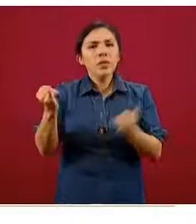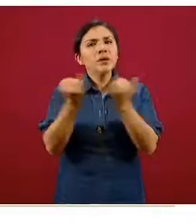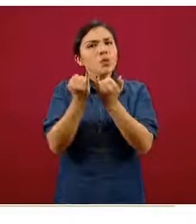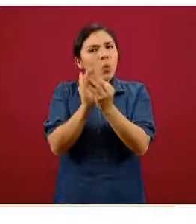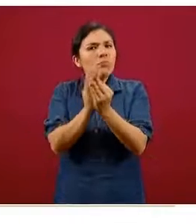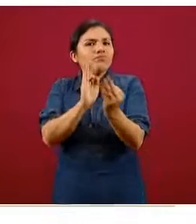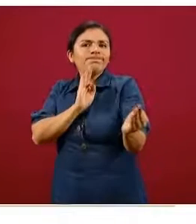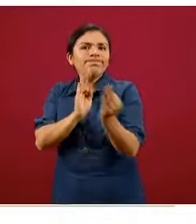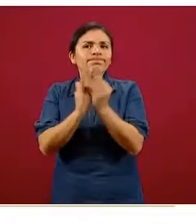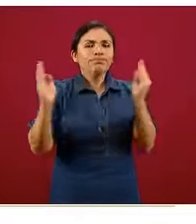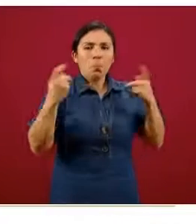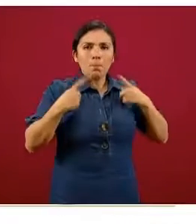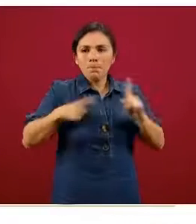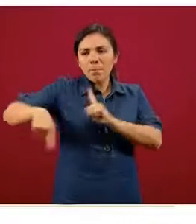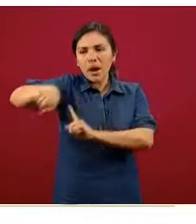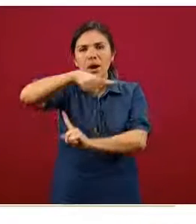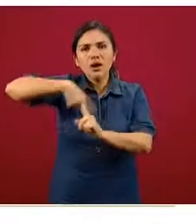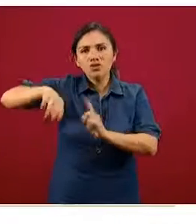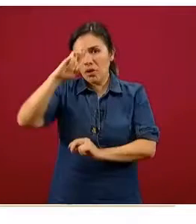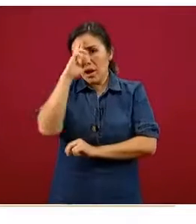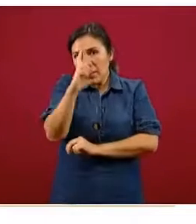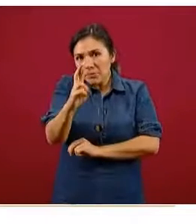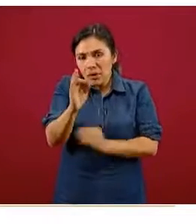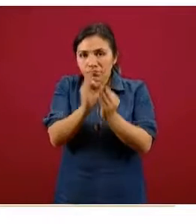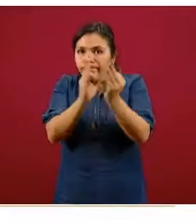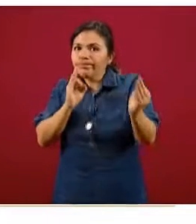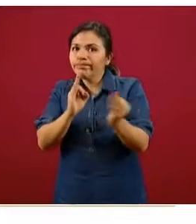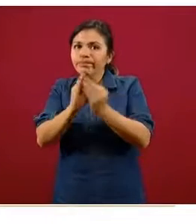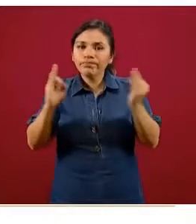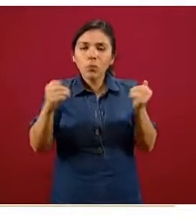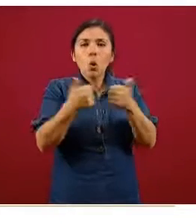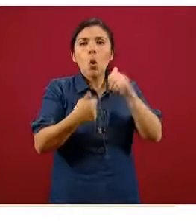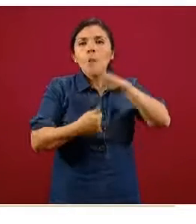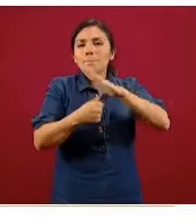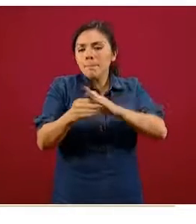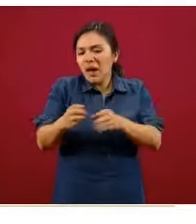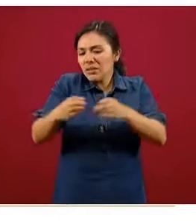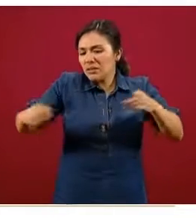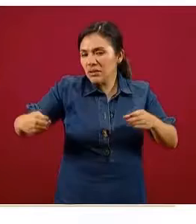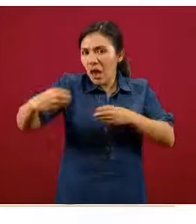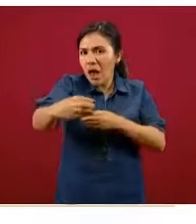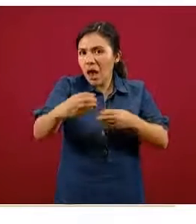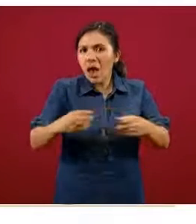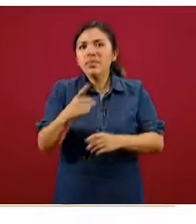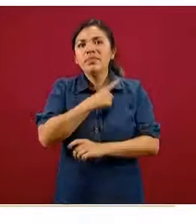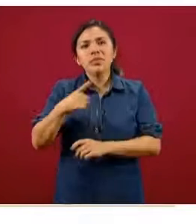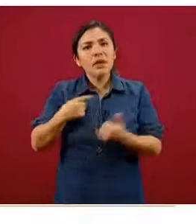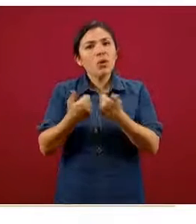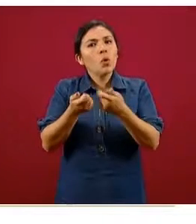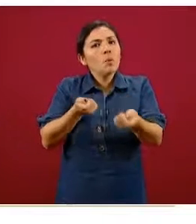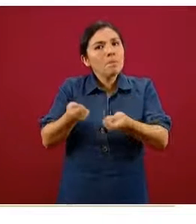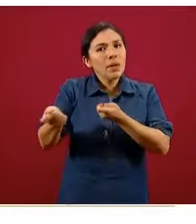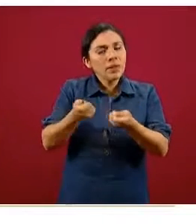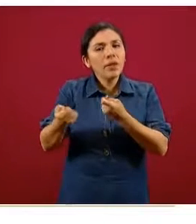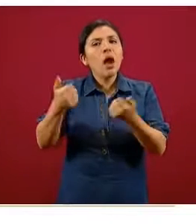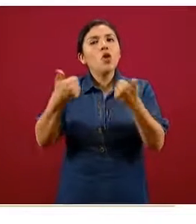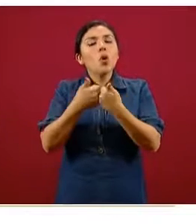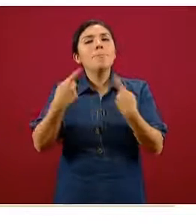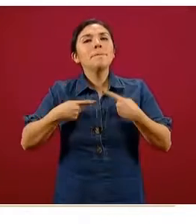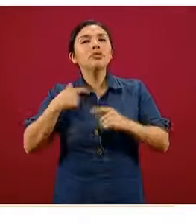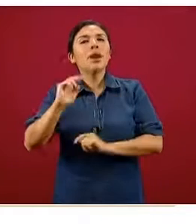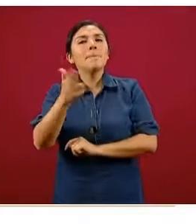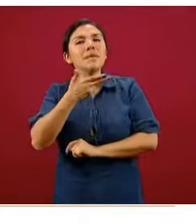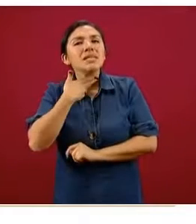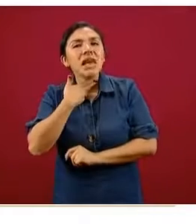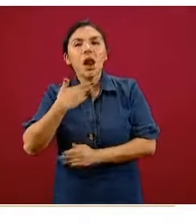mantener la sana distancia, el espacio entre mesas, las medidas que deben de tomar tanto los meseros,